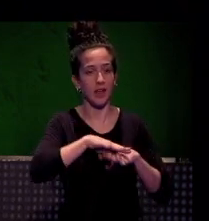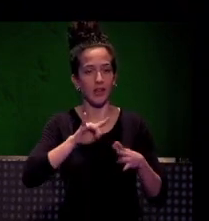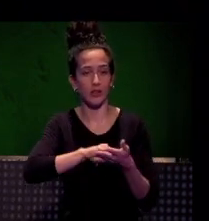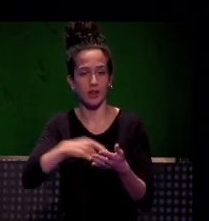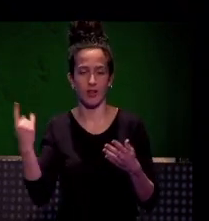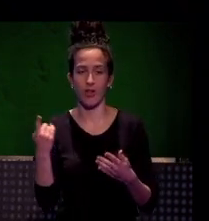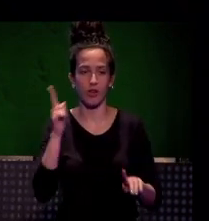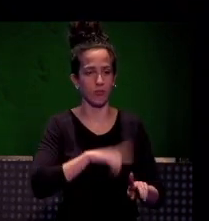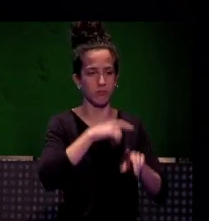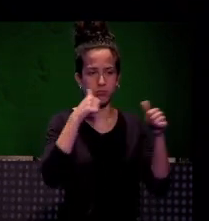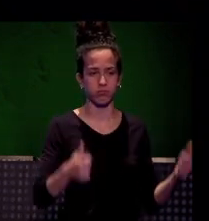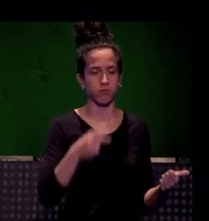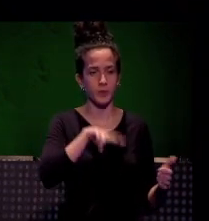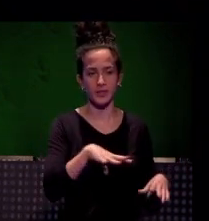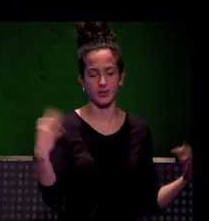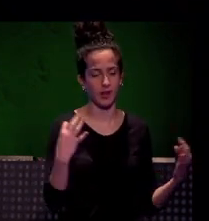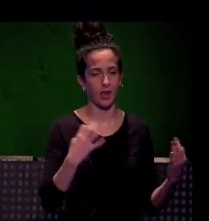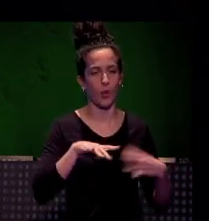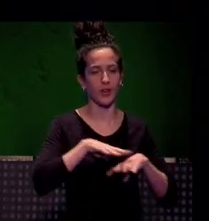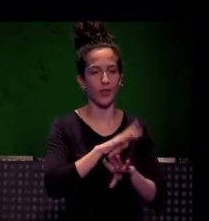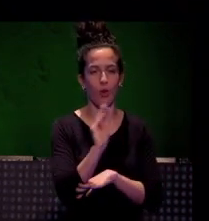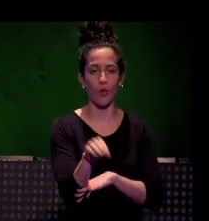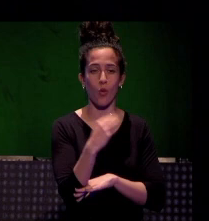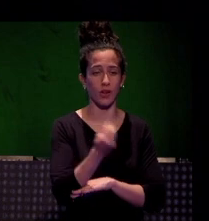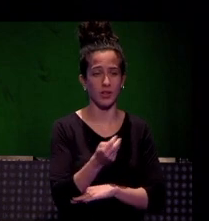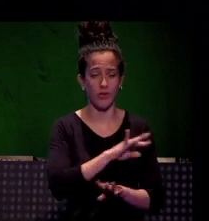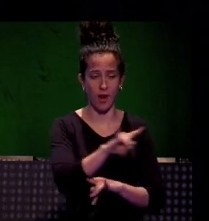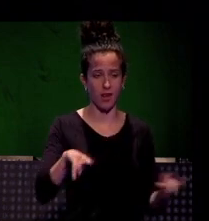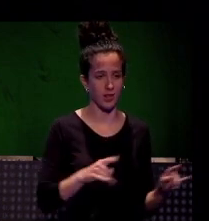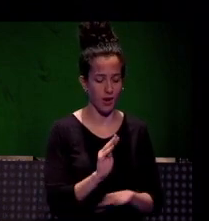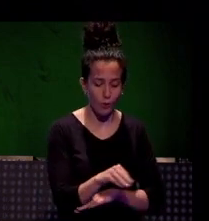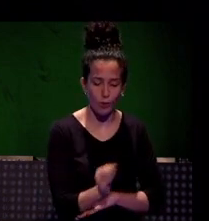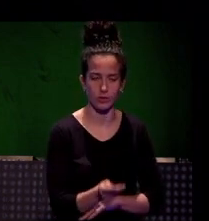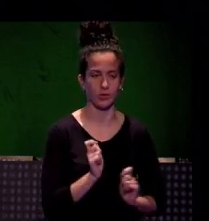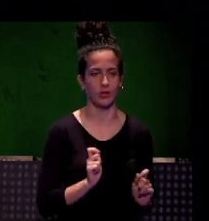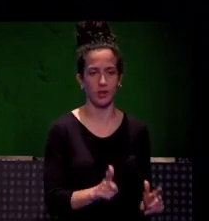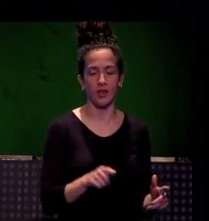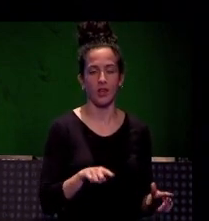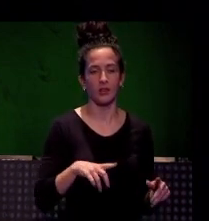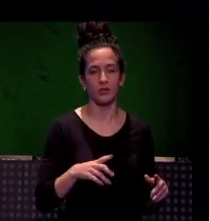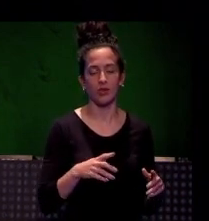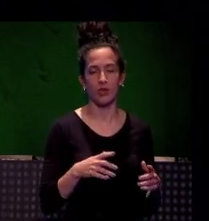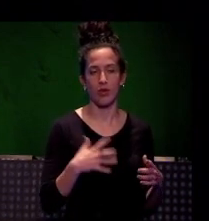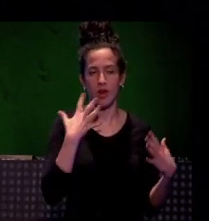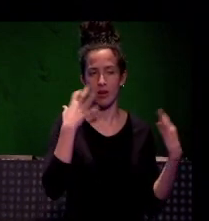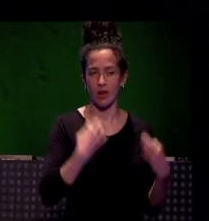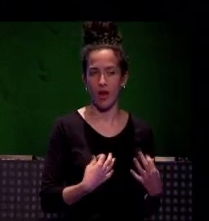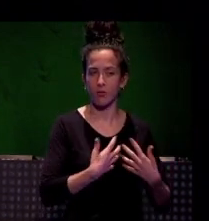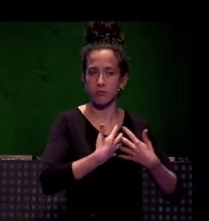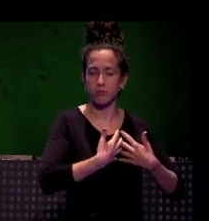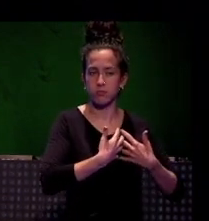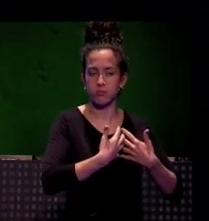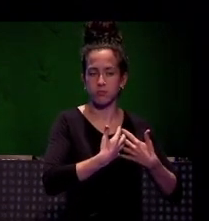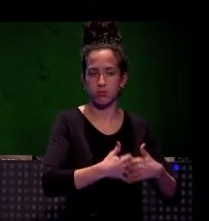tejidos como digo curativos para para la tierra no tejidos que funcionan en